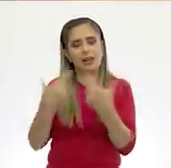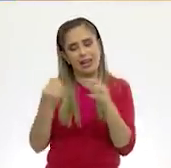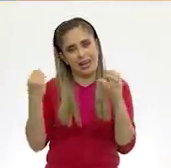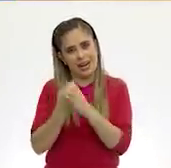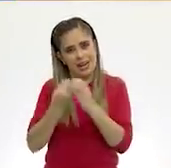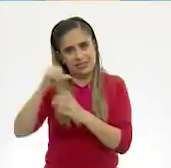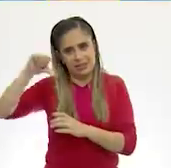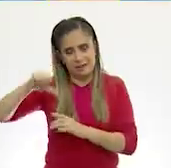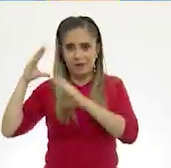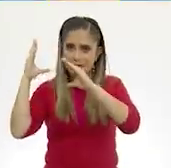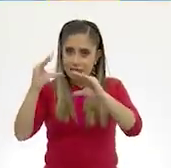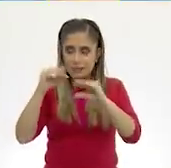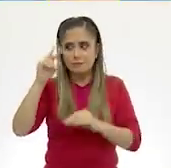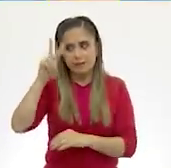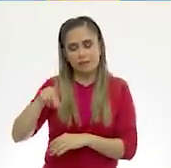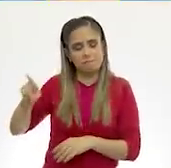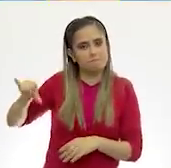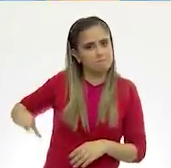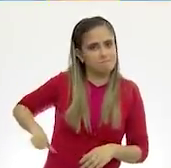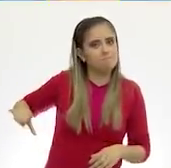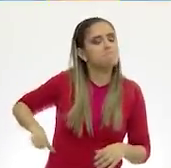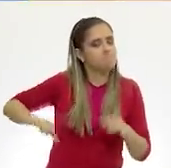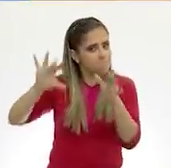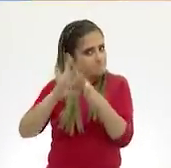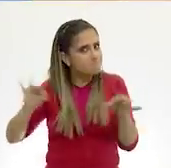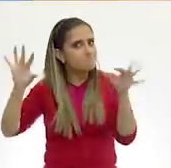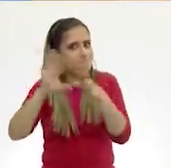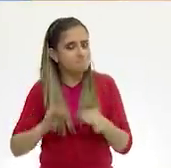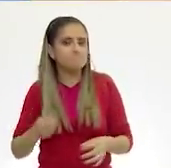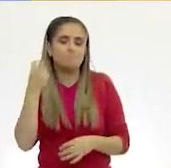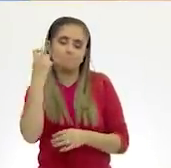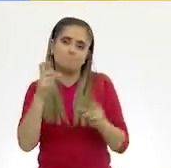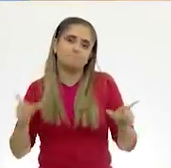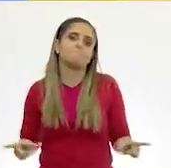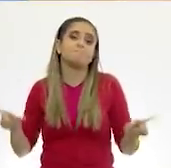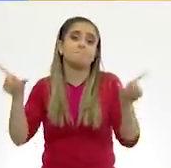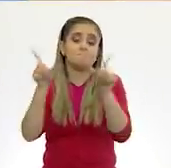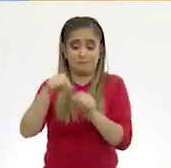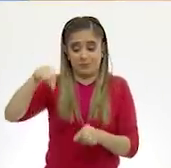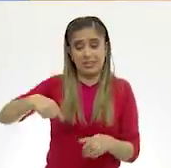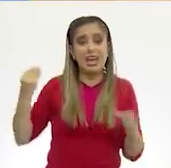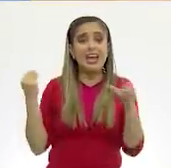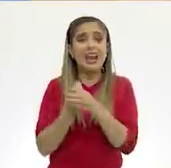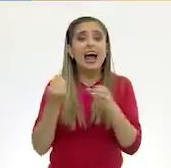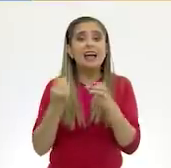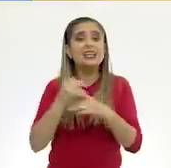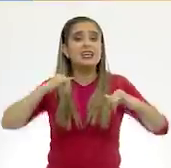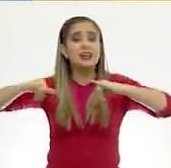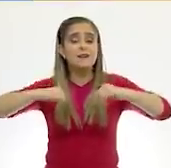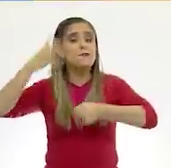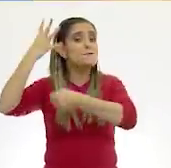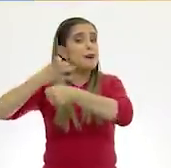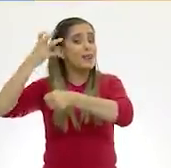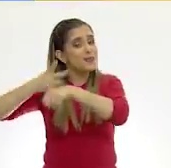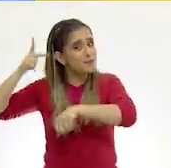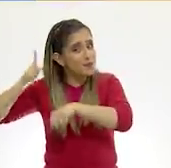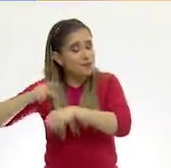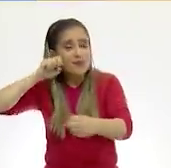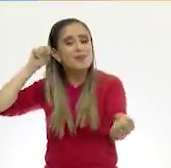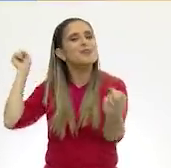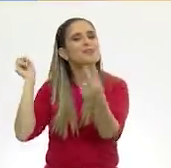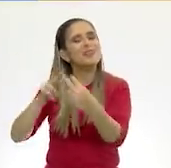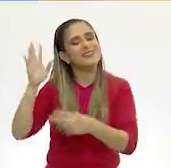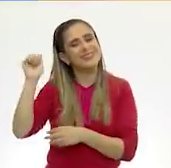de hoy. Como siempre, muy interesante. Y con eso hemos finalizado una clase más de geografía de 4º grado. Nos vemos